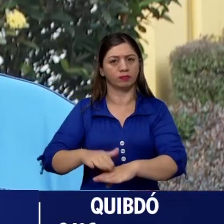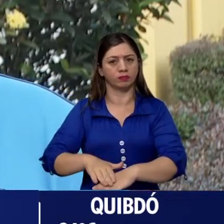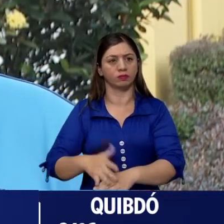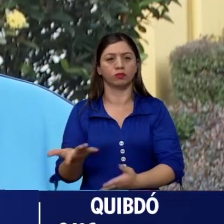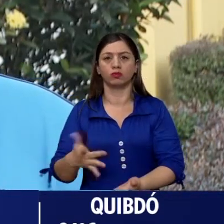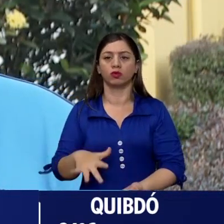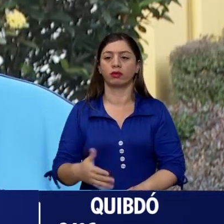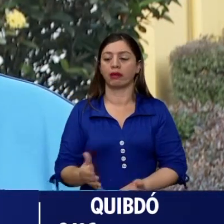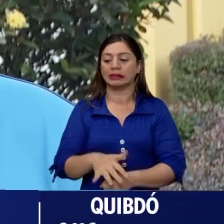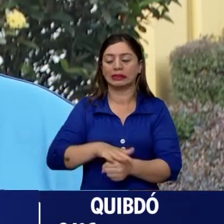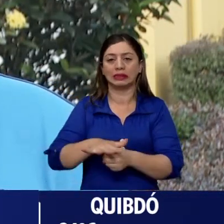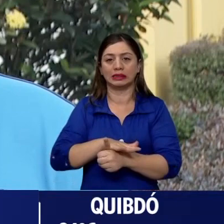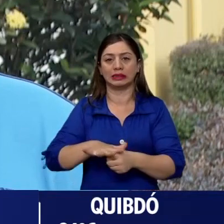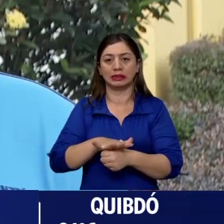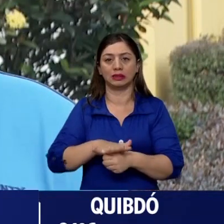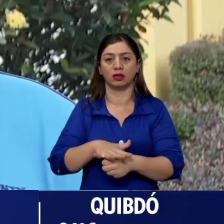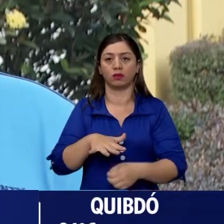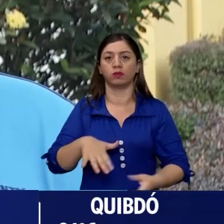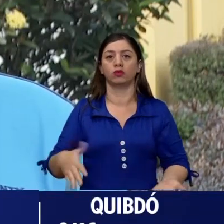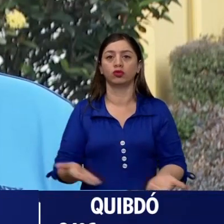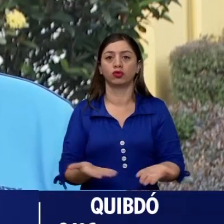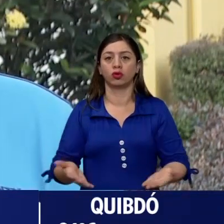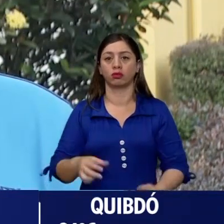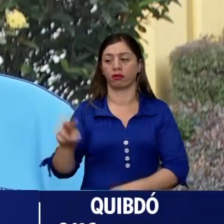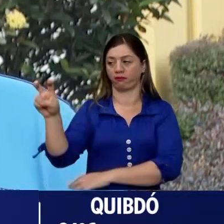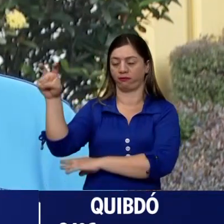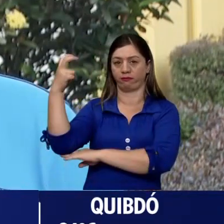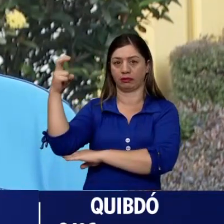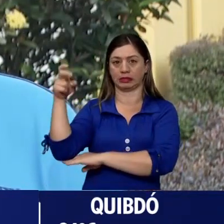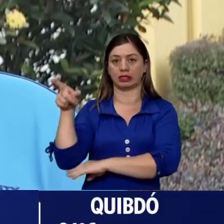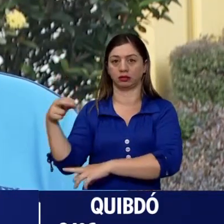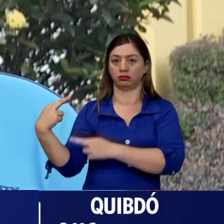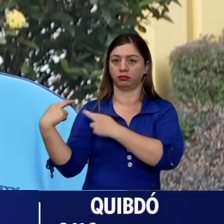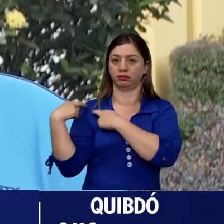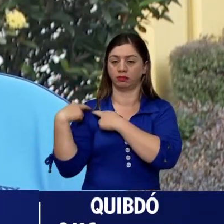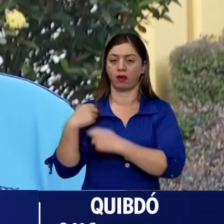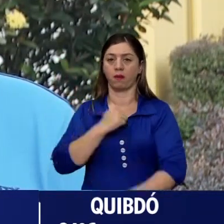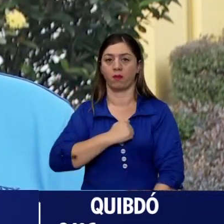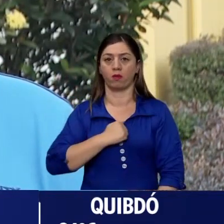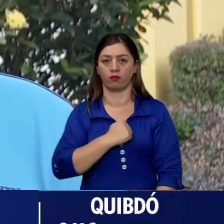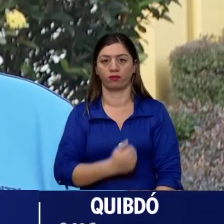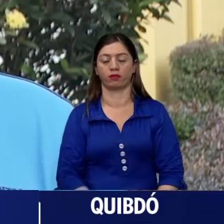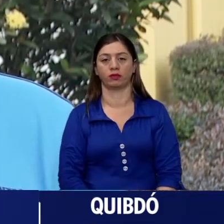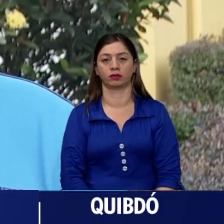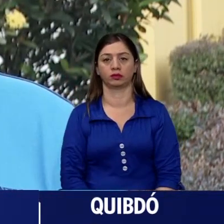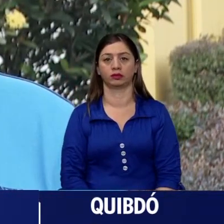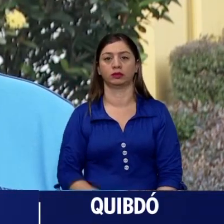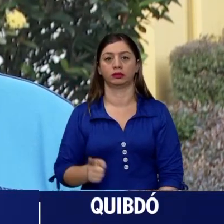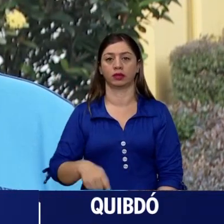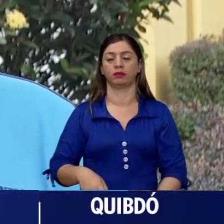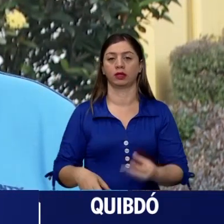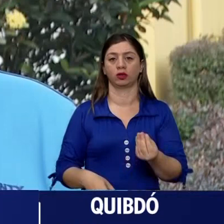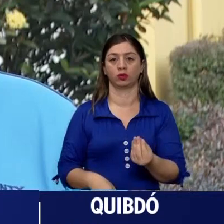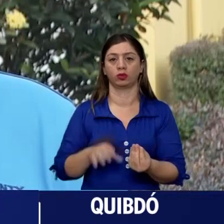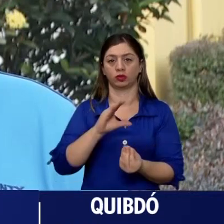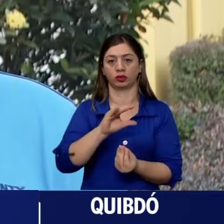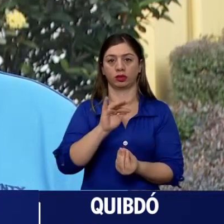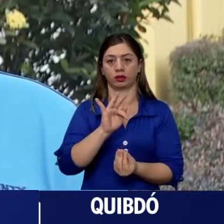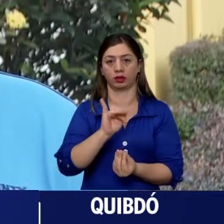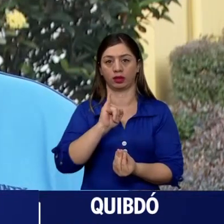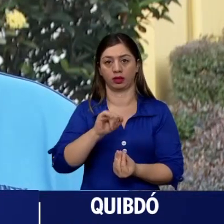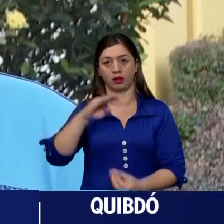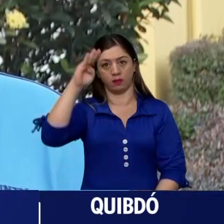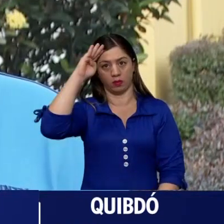ubican estos casos tan perentorios a la Fiscalía General de la Nación, su componente de cuerpo técnico de CTI, para